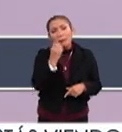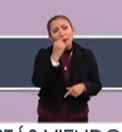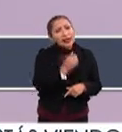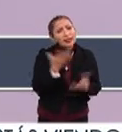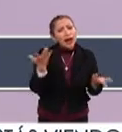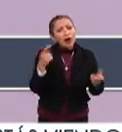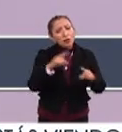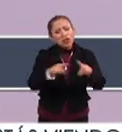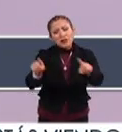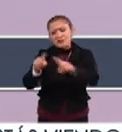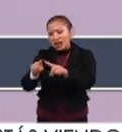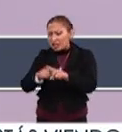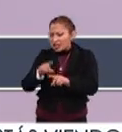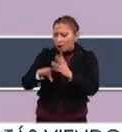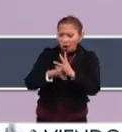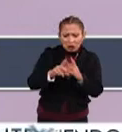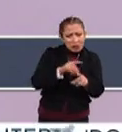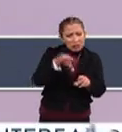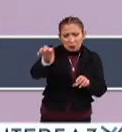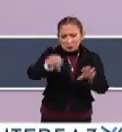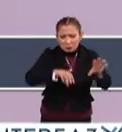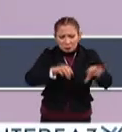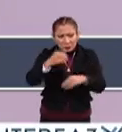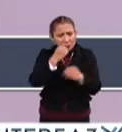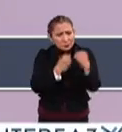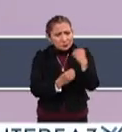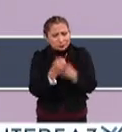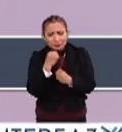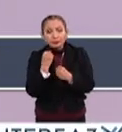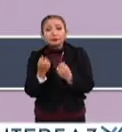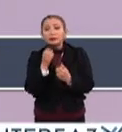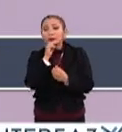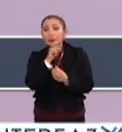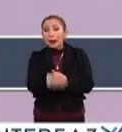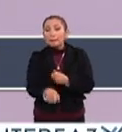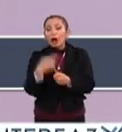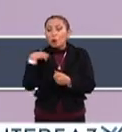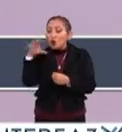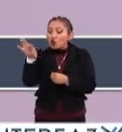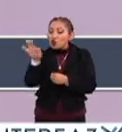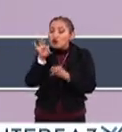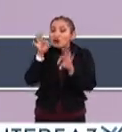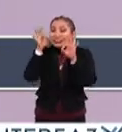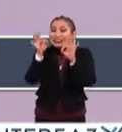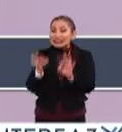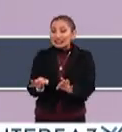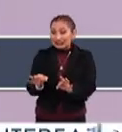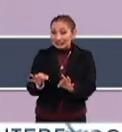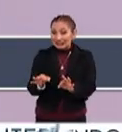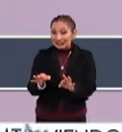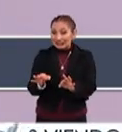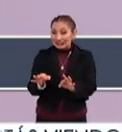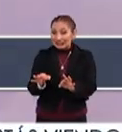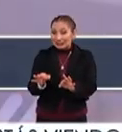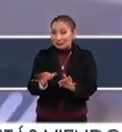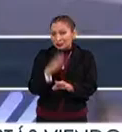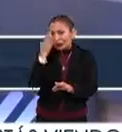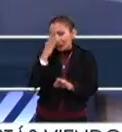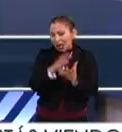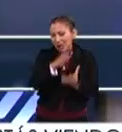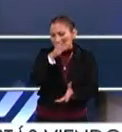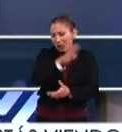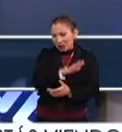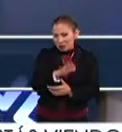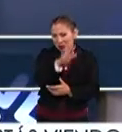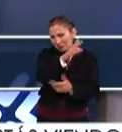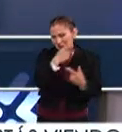alimentación variada. Podemos incluir diferentes alimentos y también la selección adecuada, ¿no? Porque sabemos que la